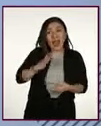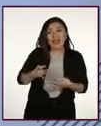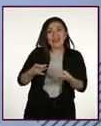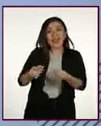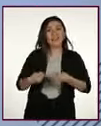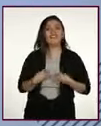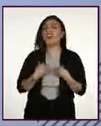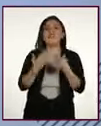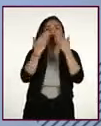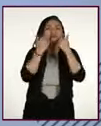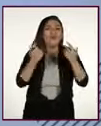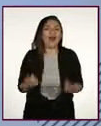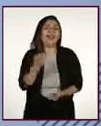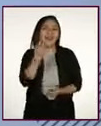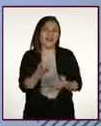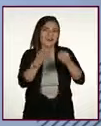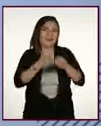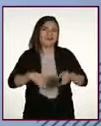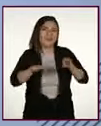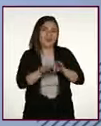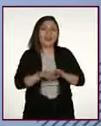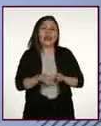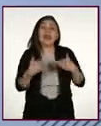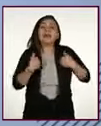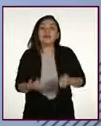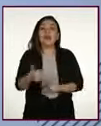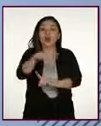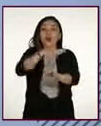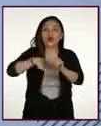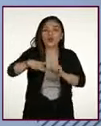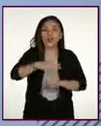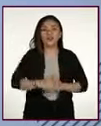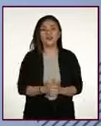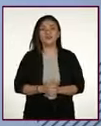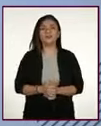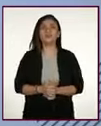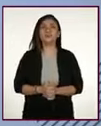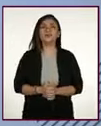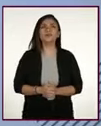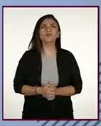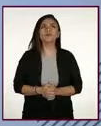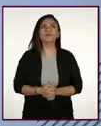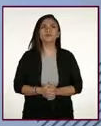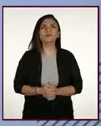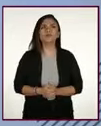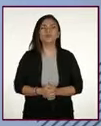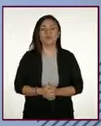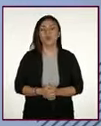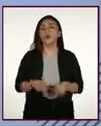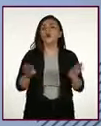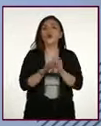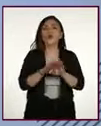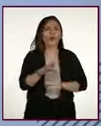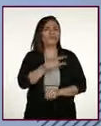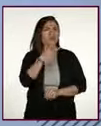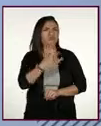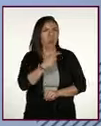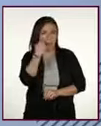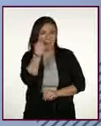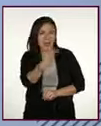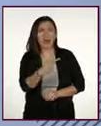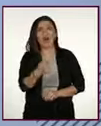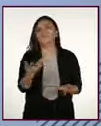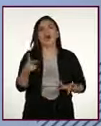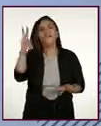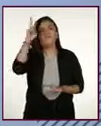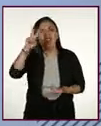mejor, ¿no? Entonces, es muy importante saber los contextos. Para poder determinar la peligrosidad que tiene una sustancia en